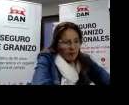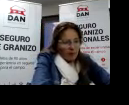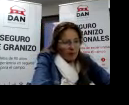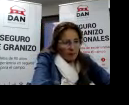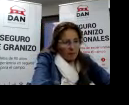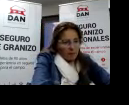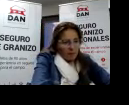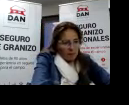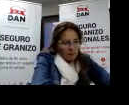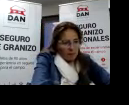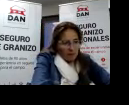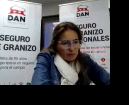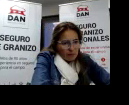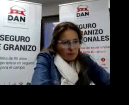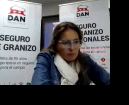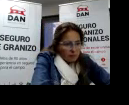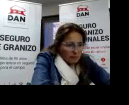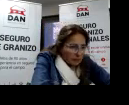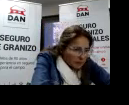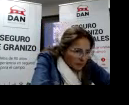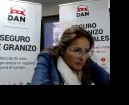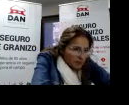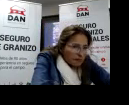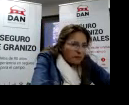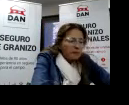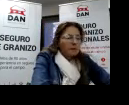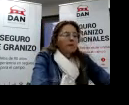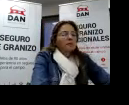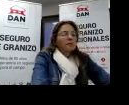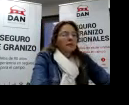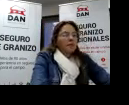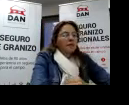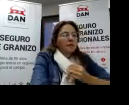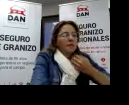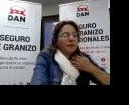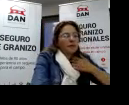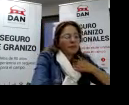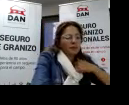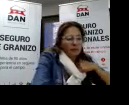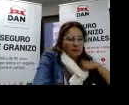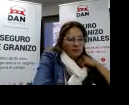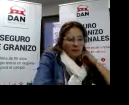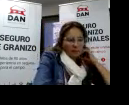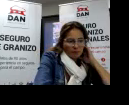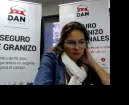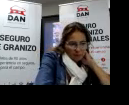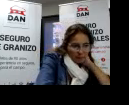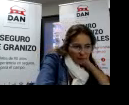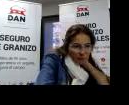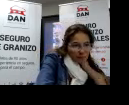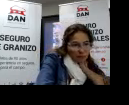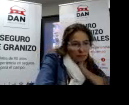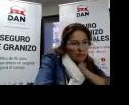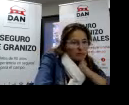cercanas a los promedios, no se aleja tanto, no es este núcleo marrón que se ve ahí en Chile, por ejemplo, no es una